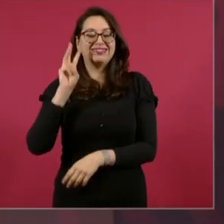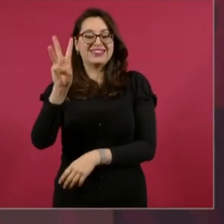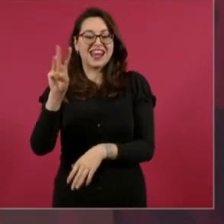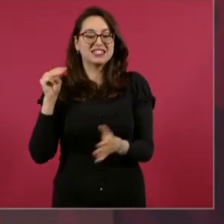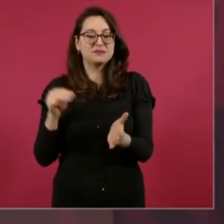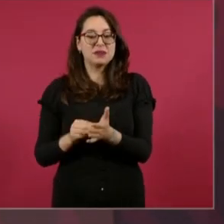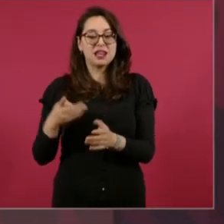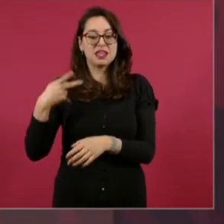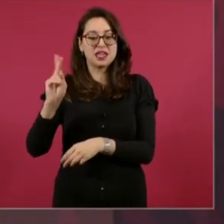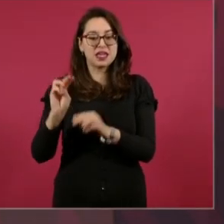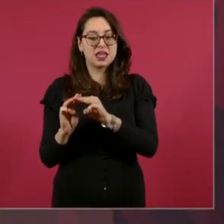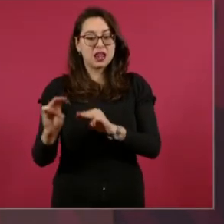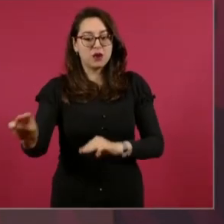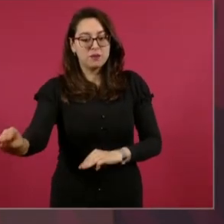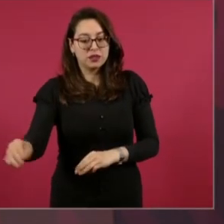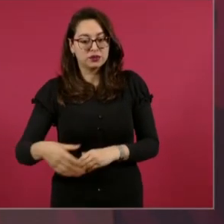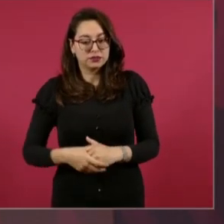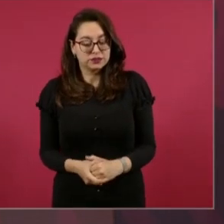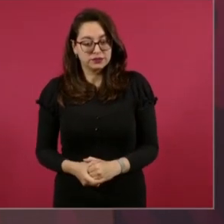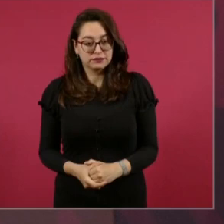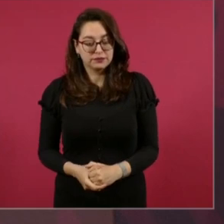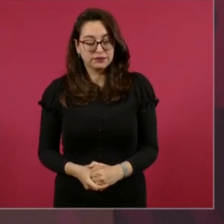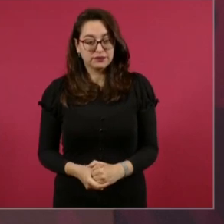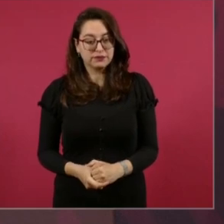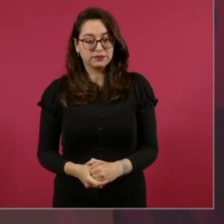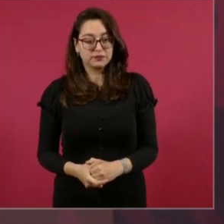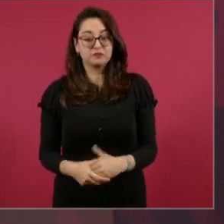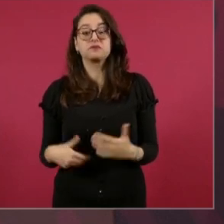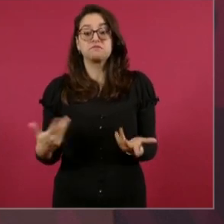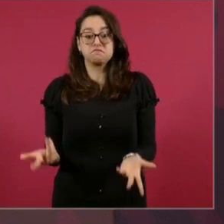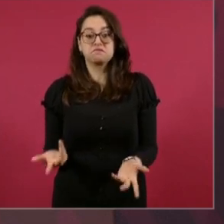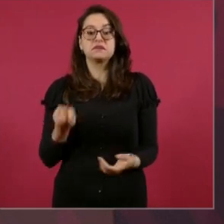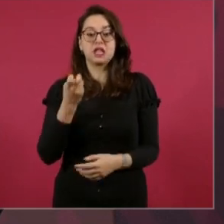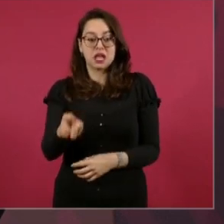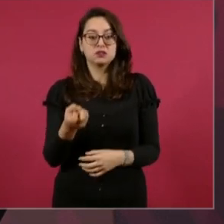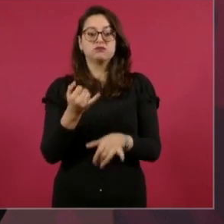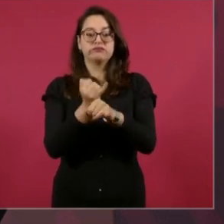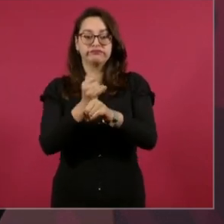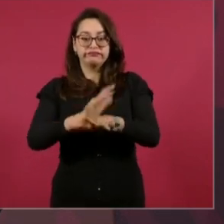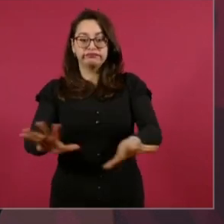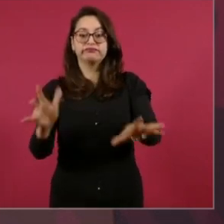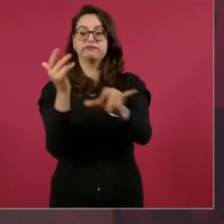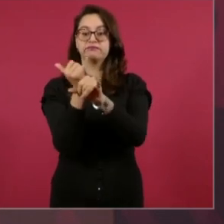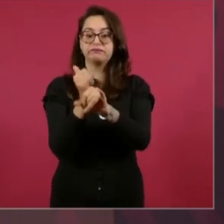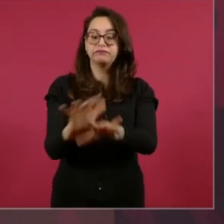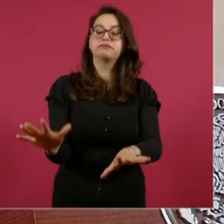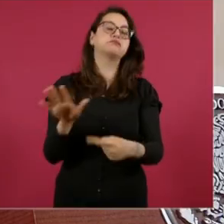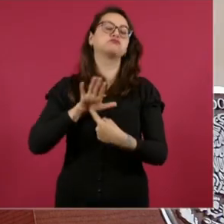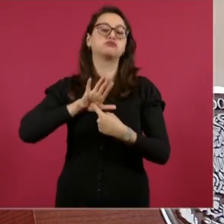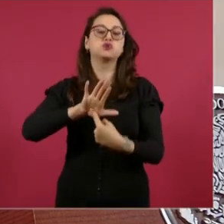de trenes, de pasajeros. Y así vamos a estar informando